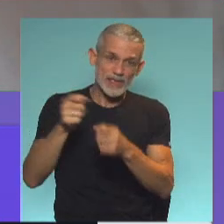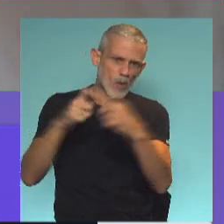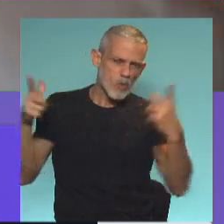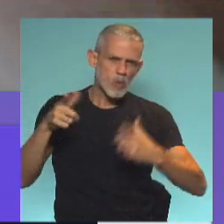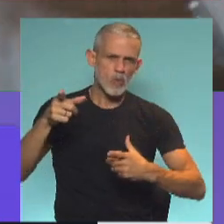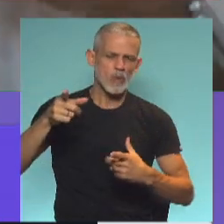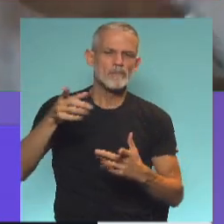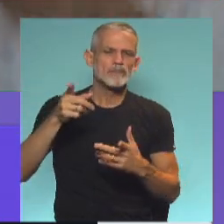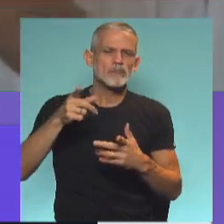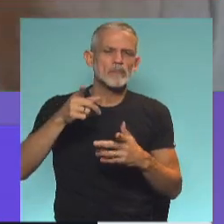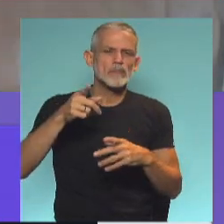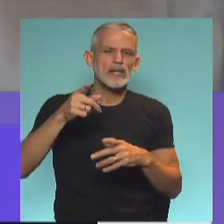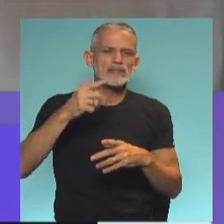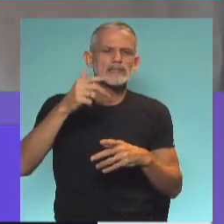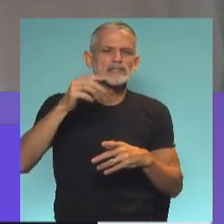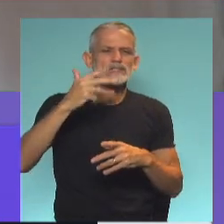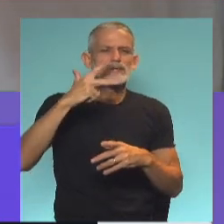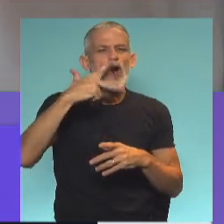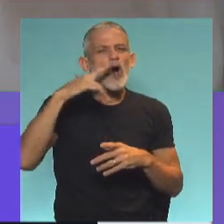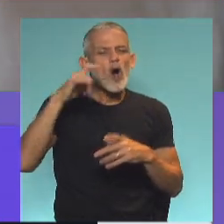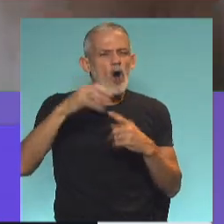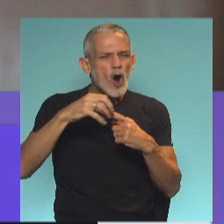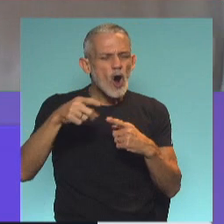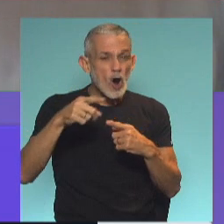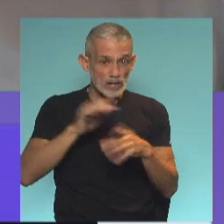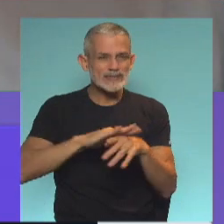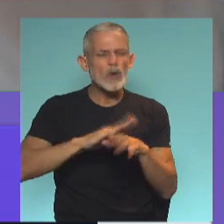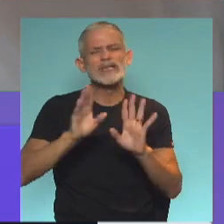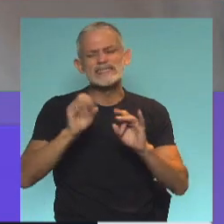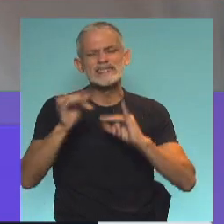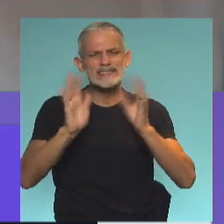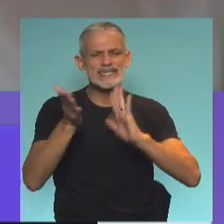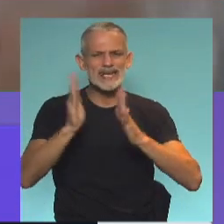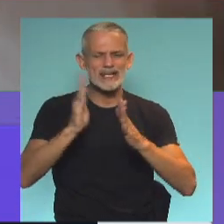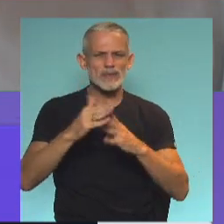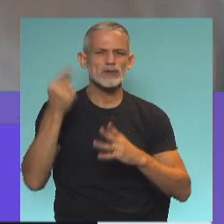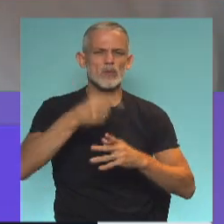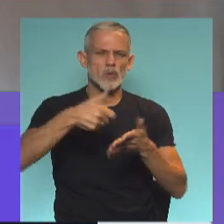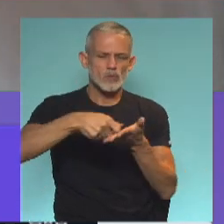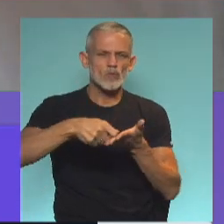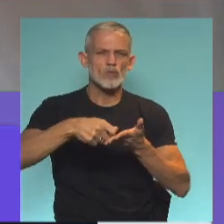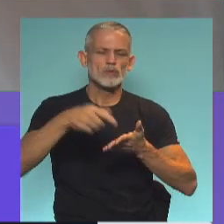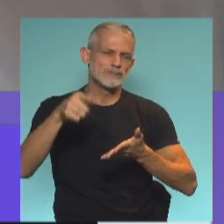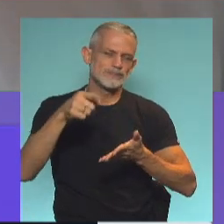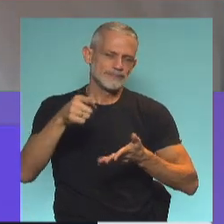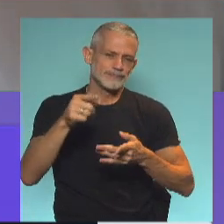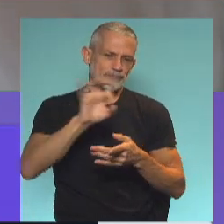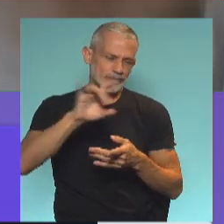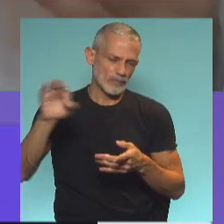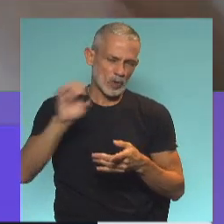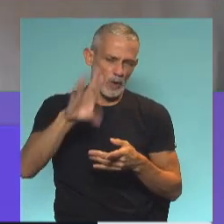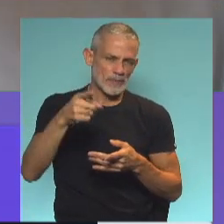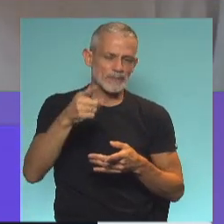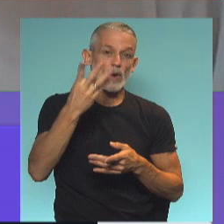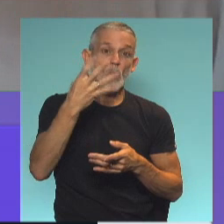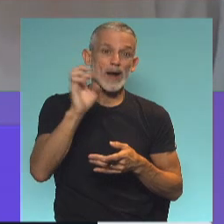se cura, doctor? Sí, se cura con un antifúngico llamado anfotericina en principio. 40